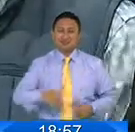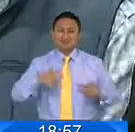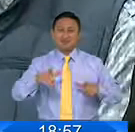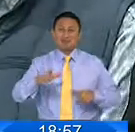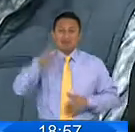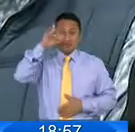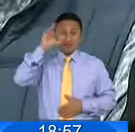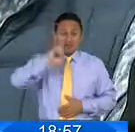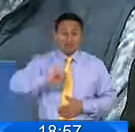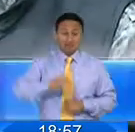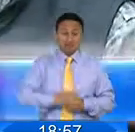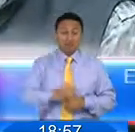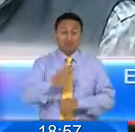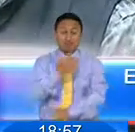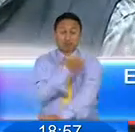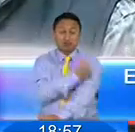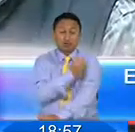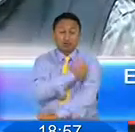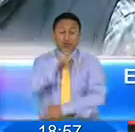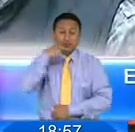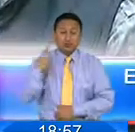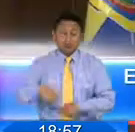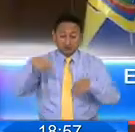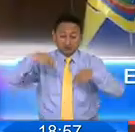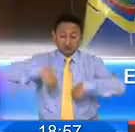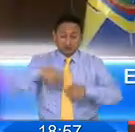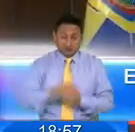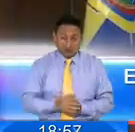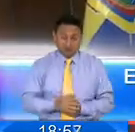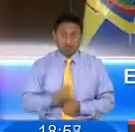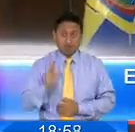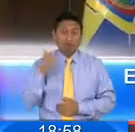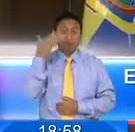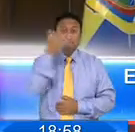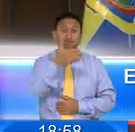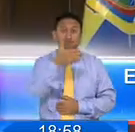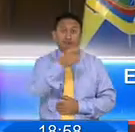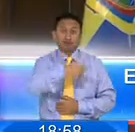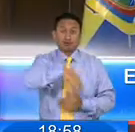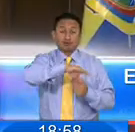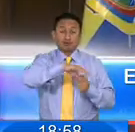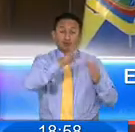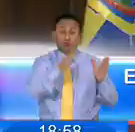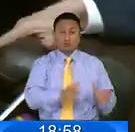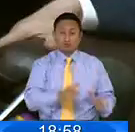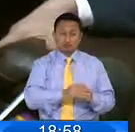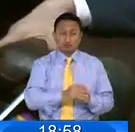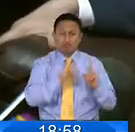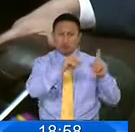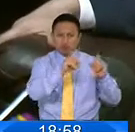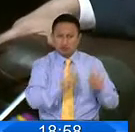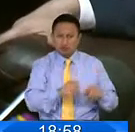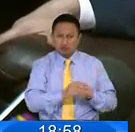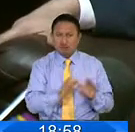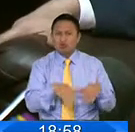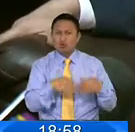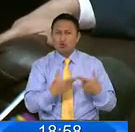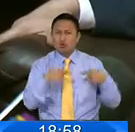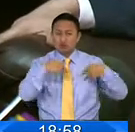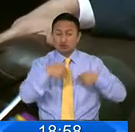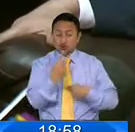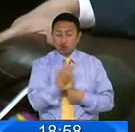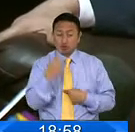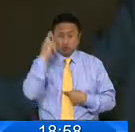vacuna rusa para sumarme al plan de vacunación nacional fuimos hasta la embajada del país euroasiático para conocer los detalles del acercamiento entre los dos gobiernos